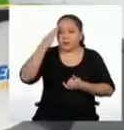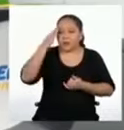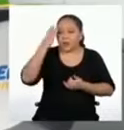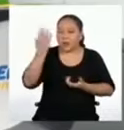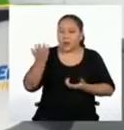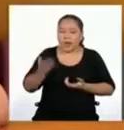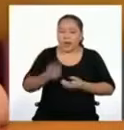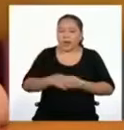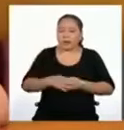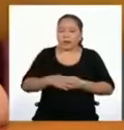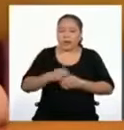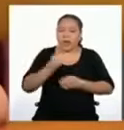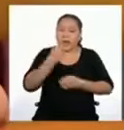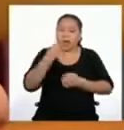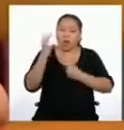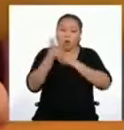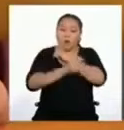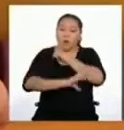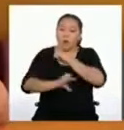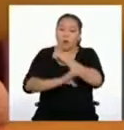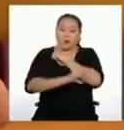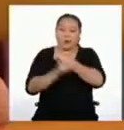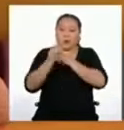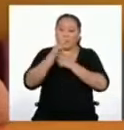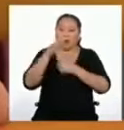por una corona.